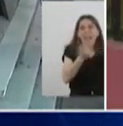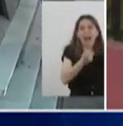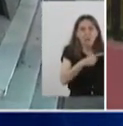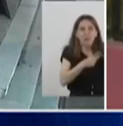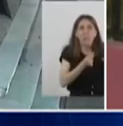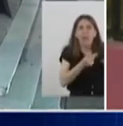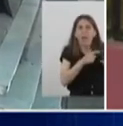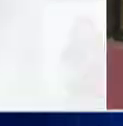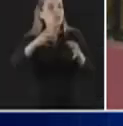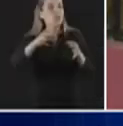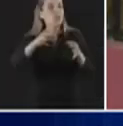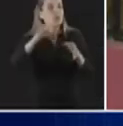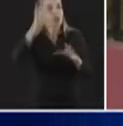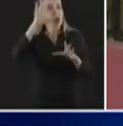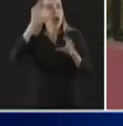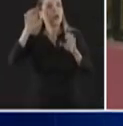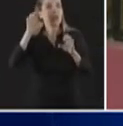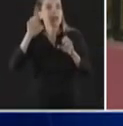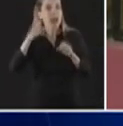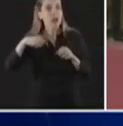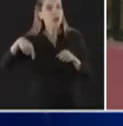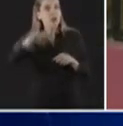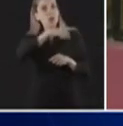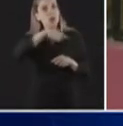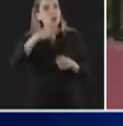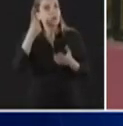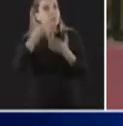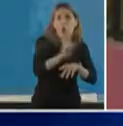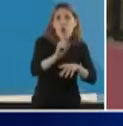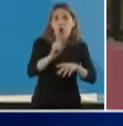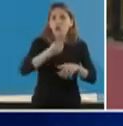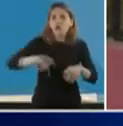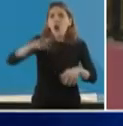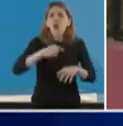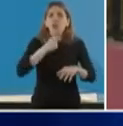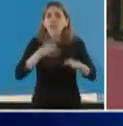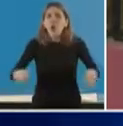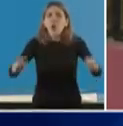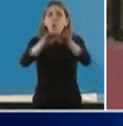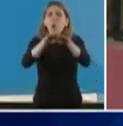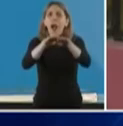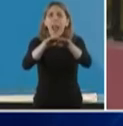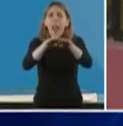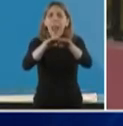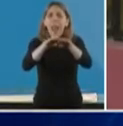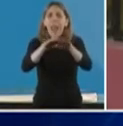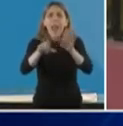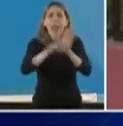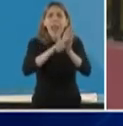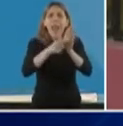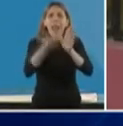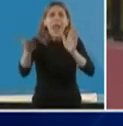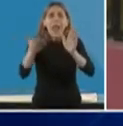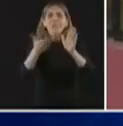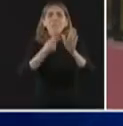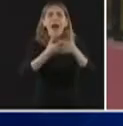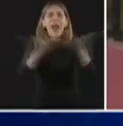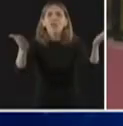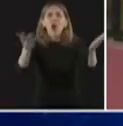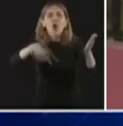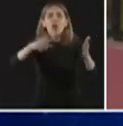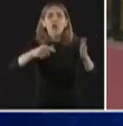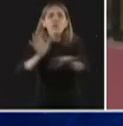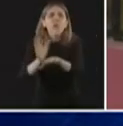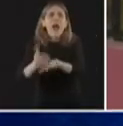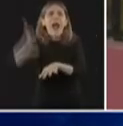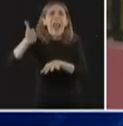oportunidades que no creía en los planes económicos acá necesitamos un plan que nos diga que nos muestre como la argentina va a crecer cuáles son los